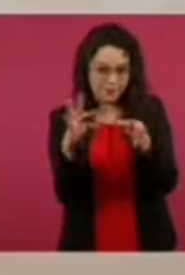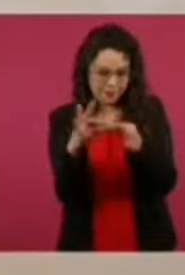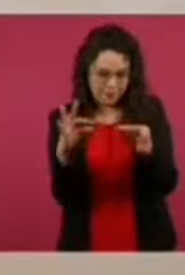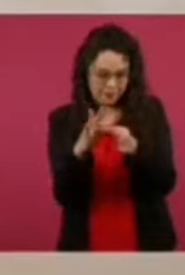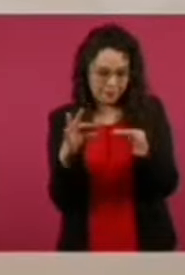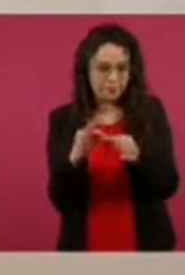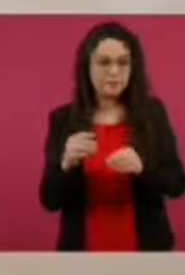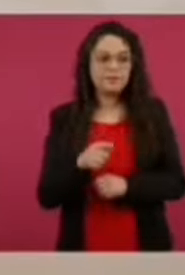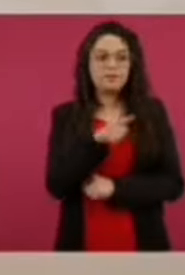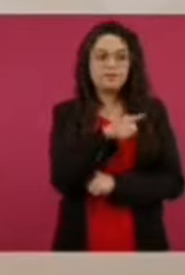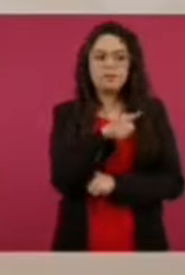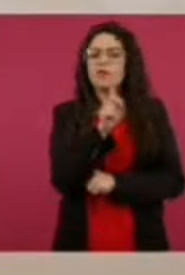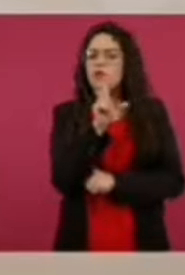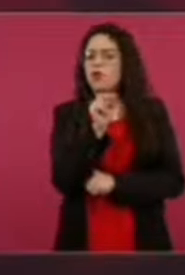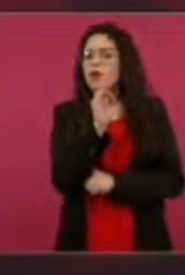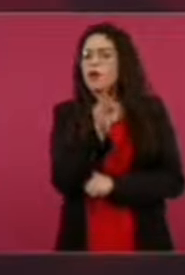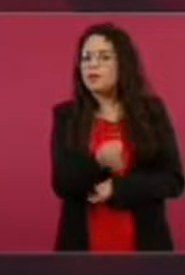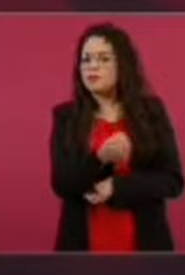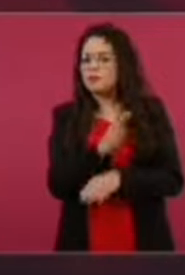tener